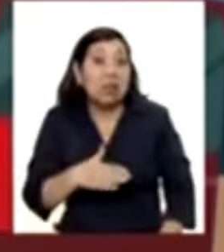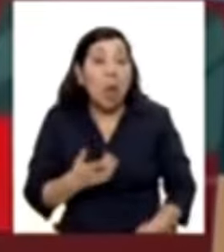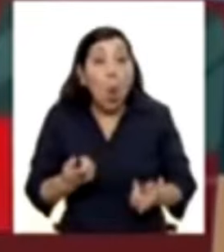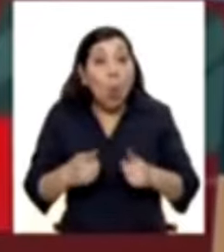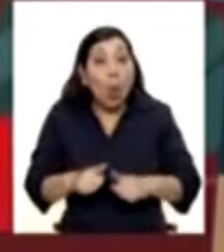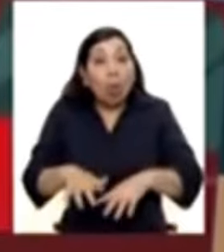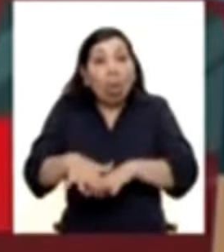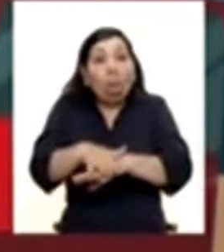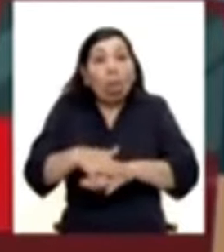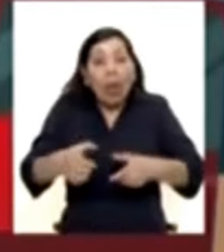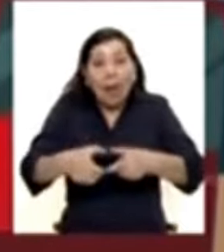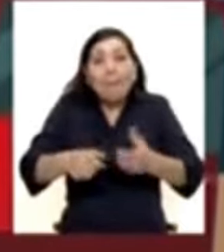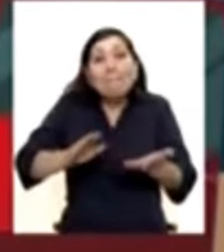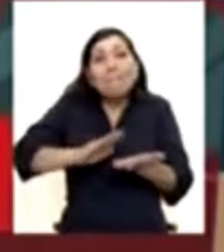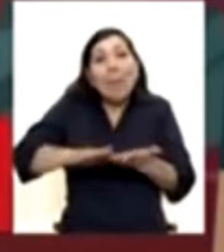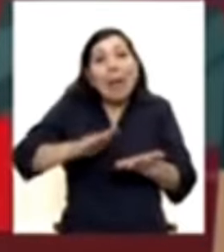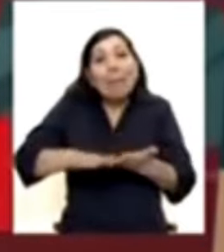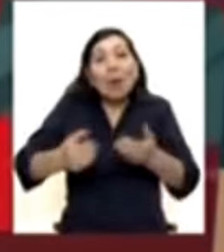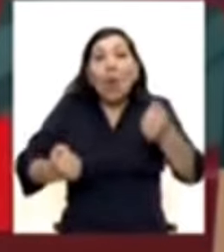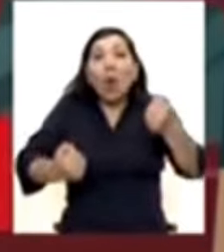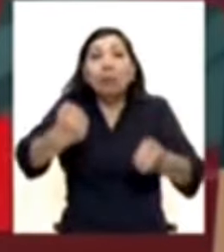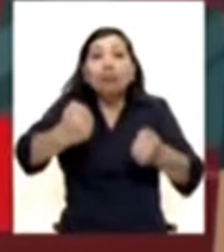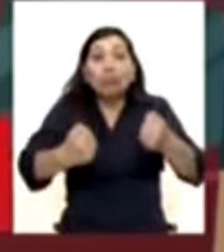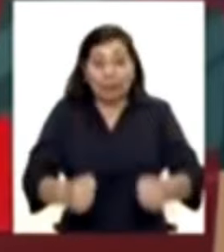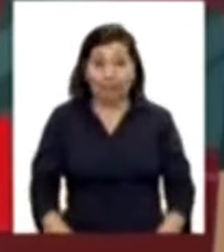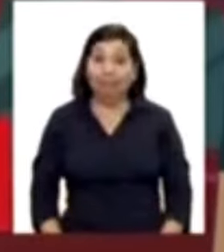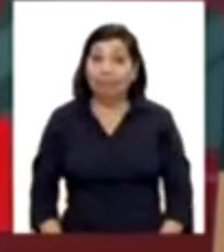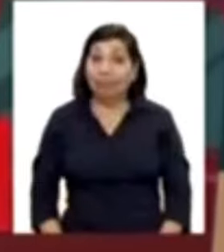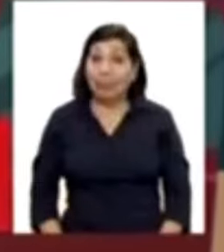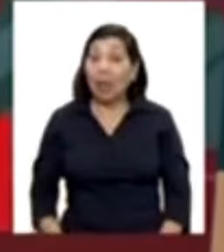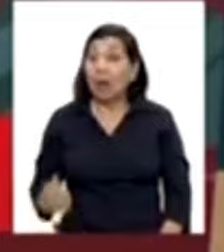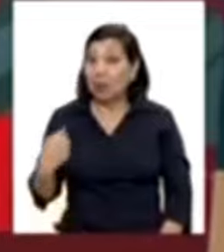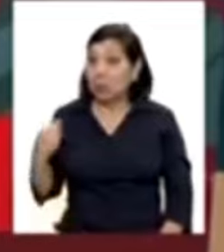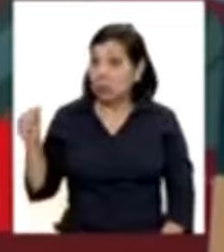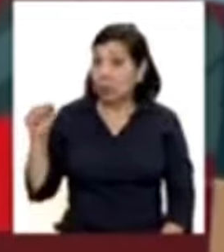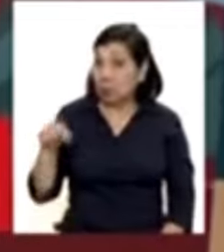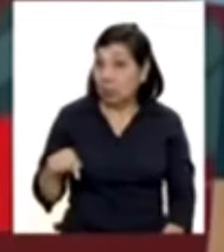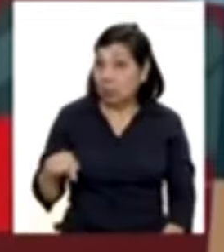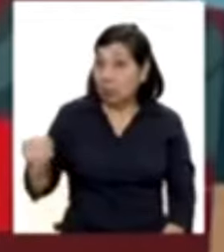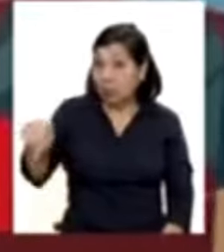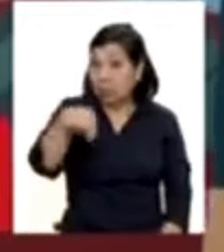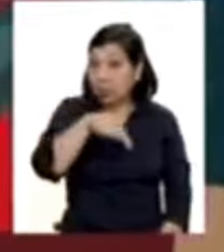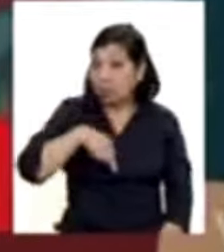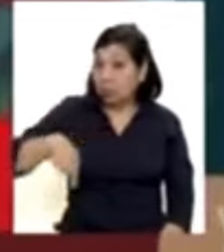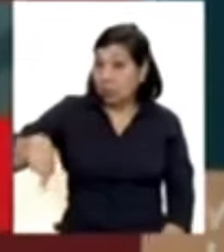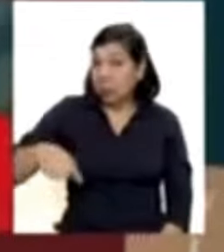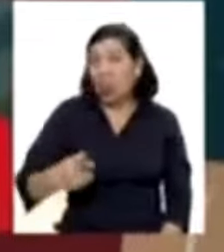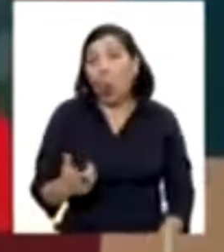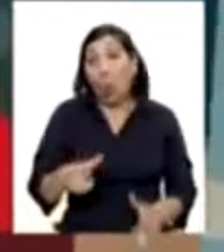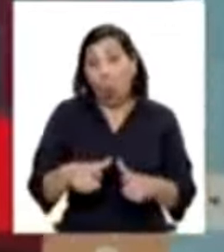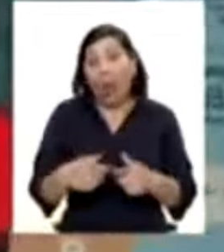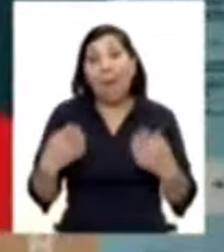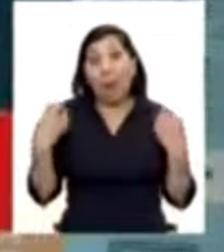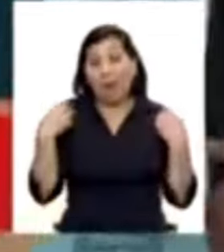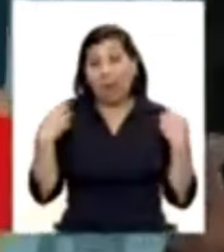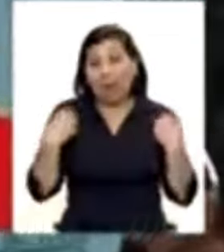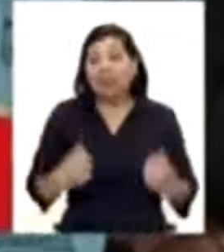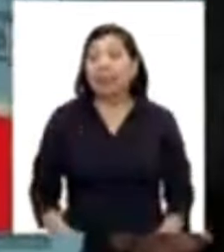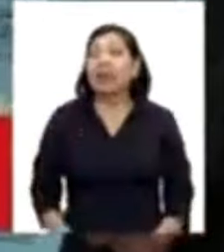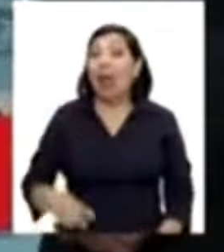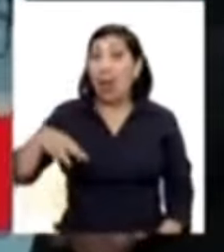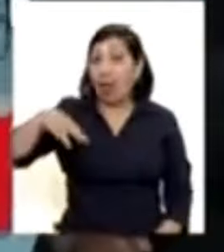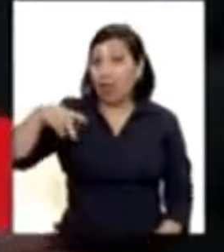momento de tramitar las licencias de conducir. Es por eso que nosotros hemos llegado a las instalaciones, una de las sedes del Ministerio de